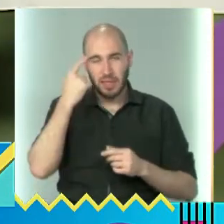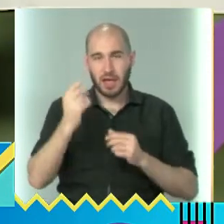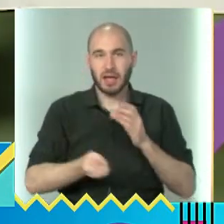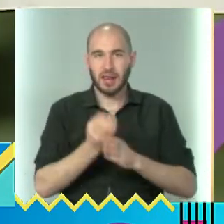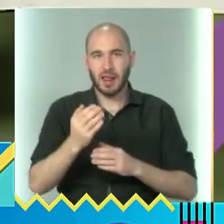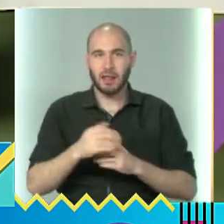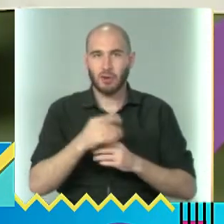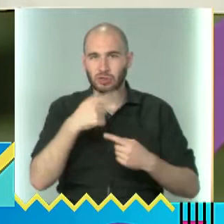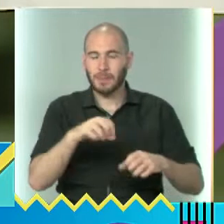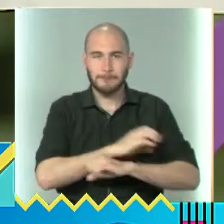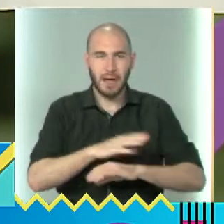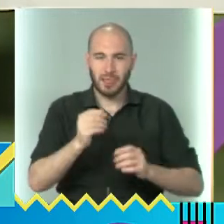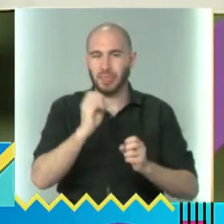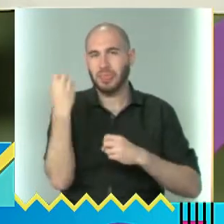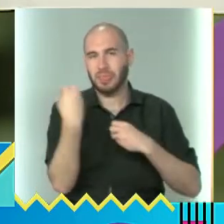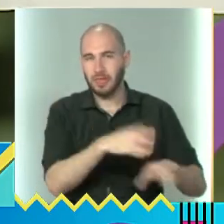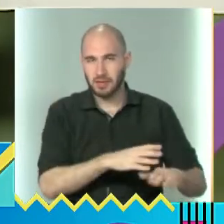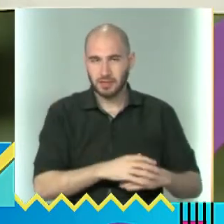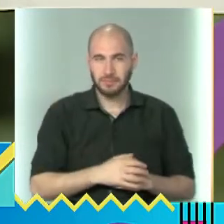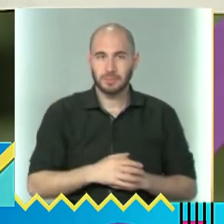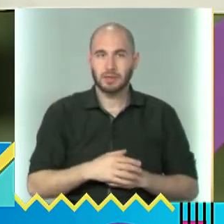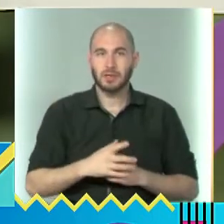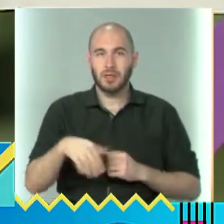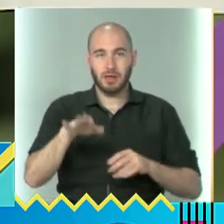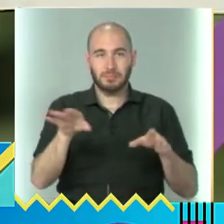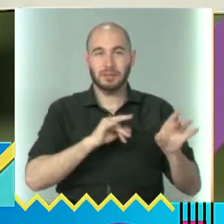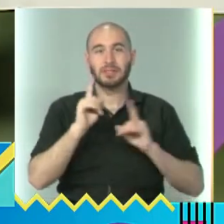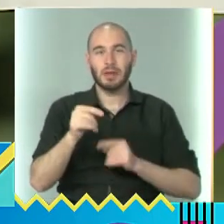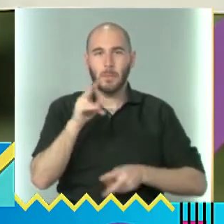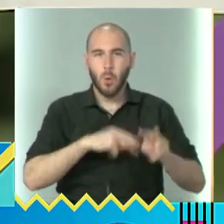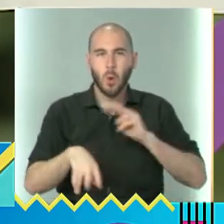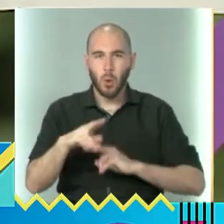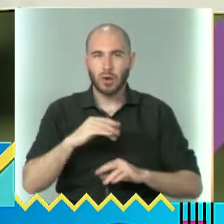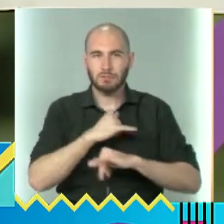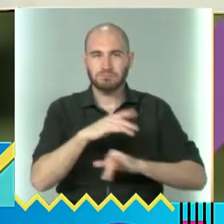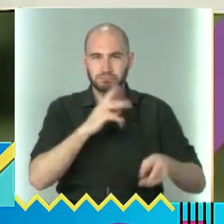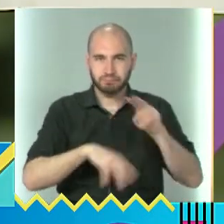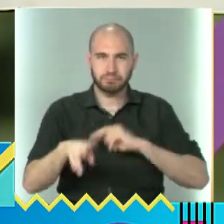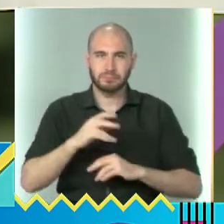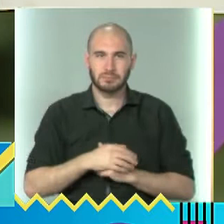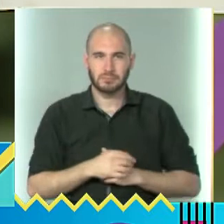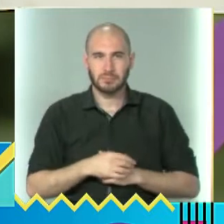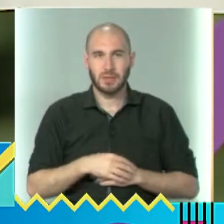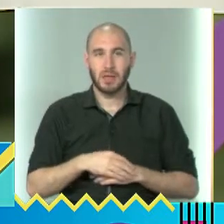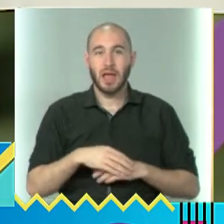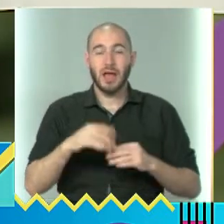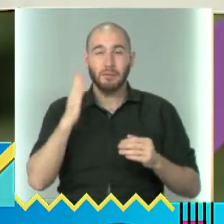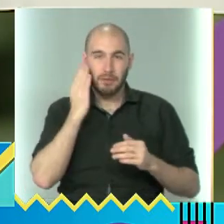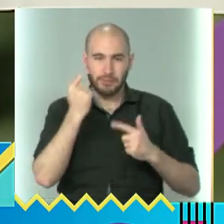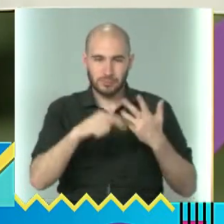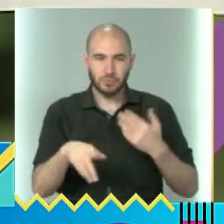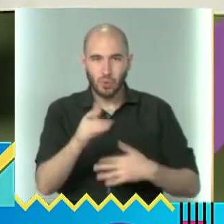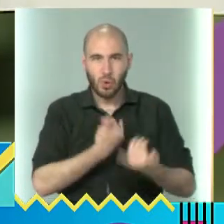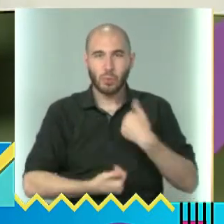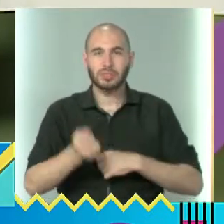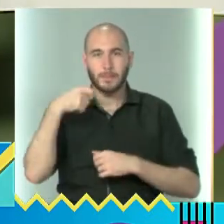un Frankenstein y se han alejado, ¿no? Bueno, eso sí, los invito a que también puedan buscar ese tipo de información y justamente que a través de las redes sociales puedan